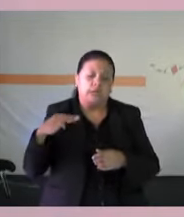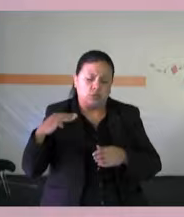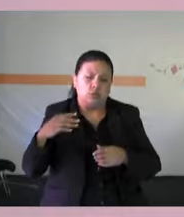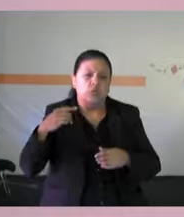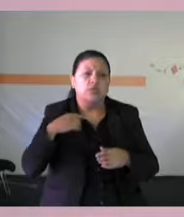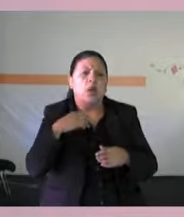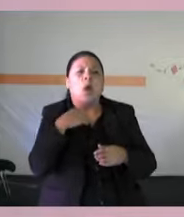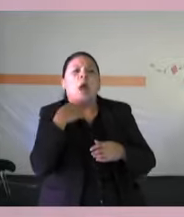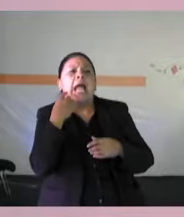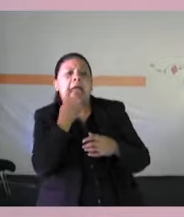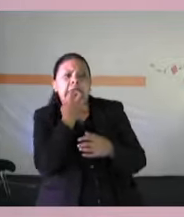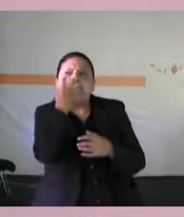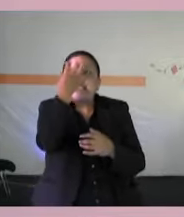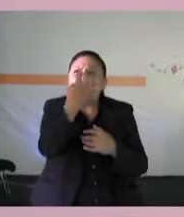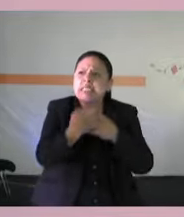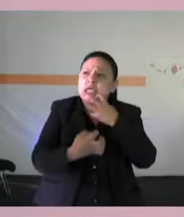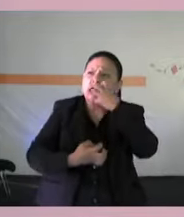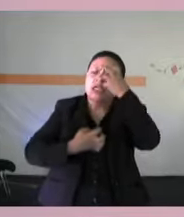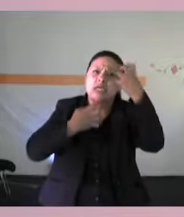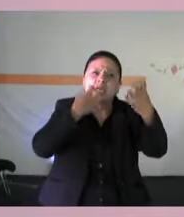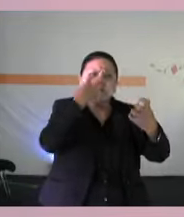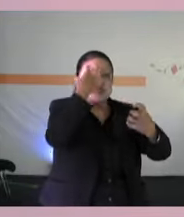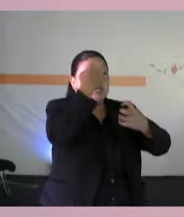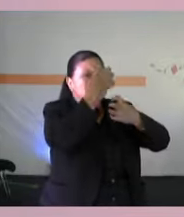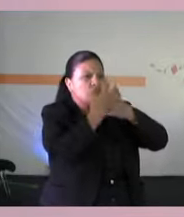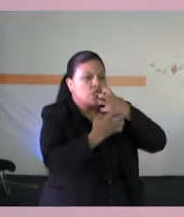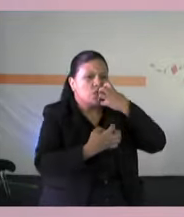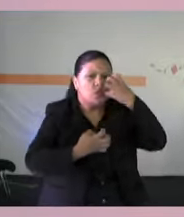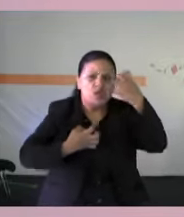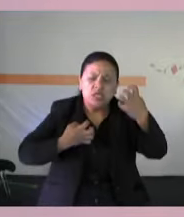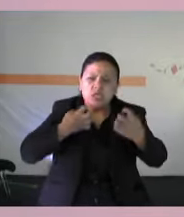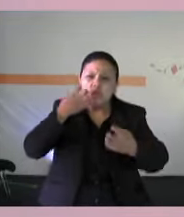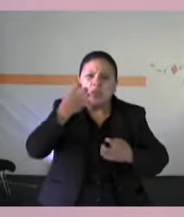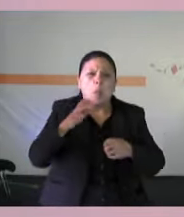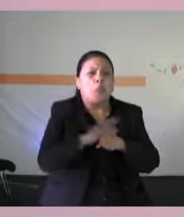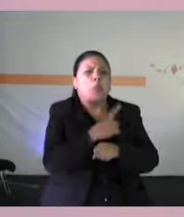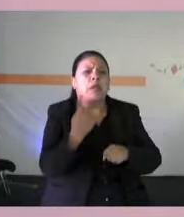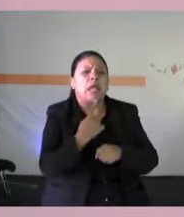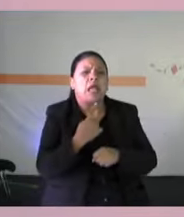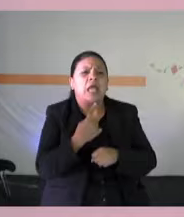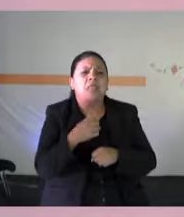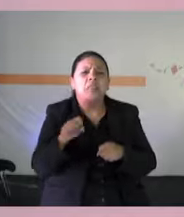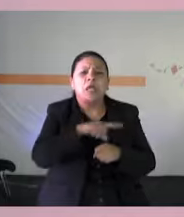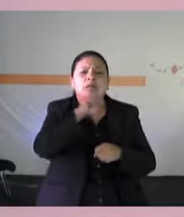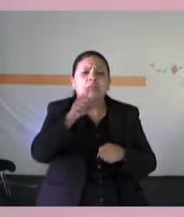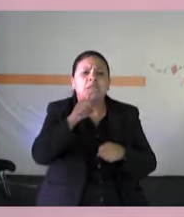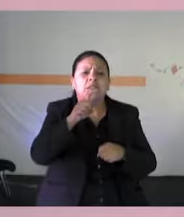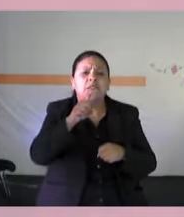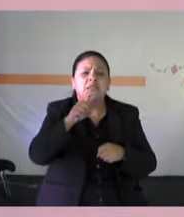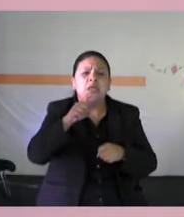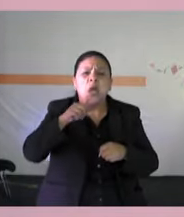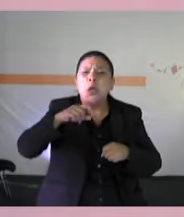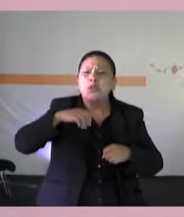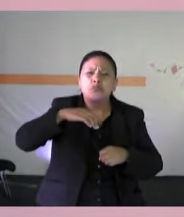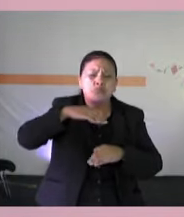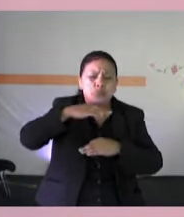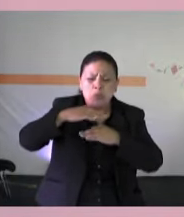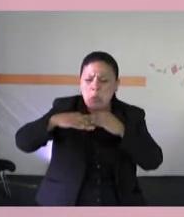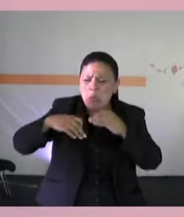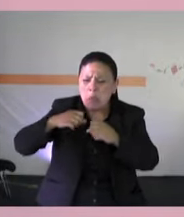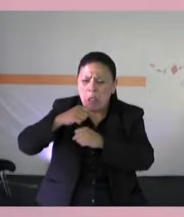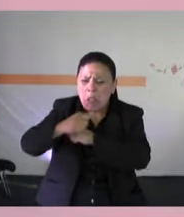y grito las consignas y estoy furiosa, ¿por qué luego el resto de 364 días del año no hago ni mierda?